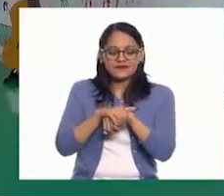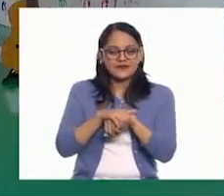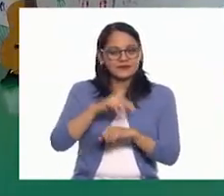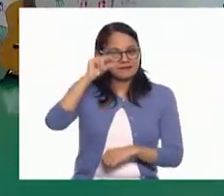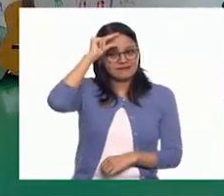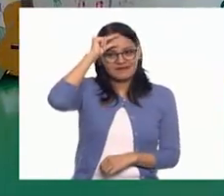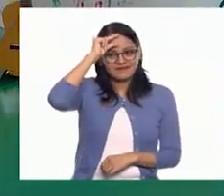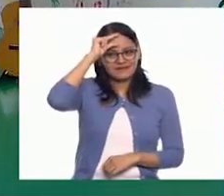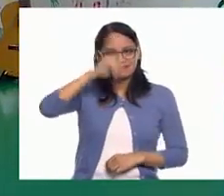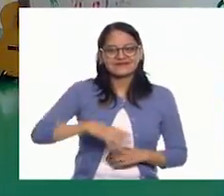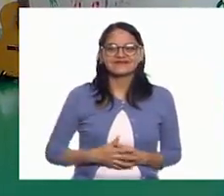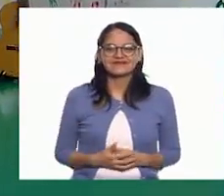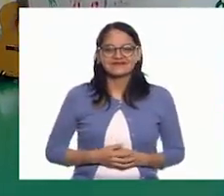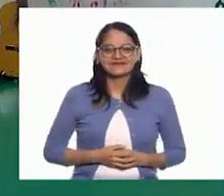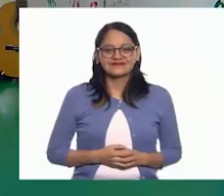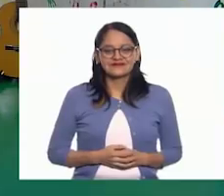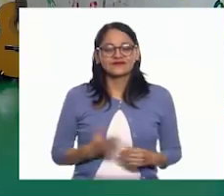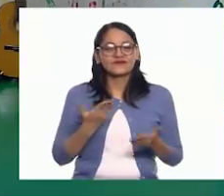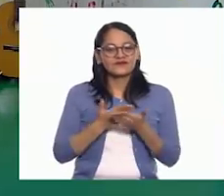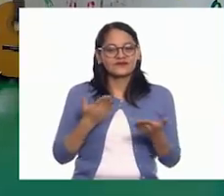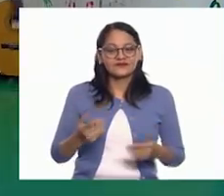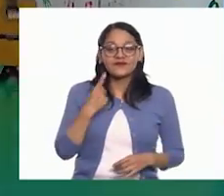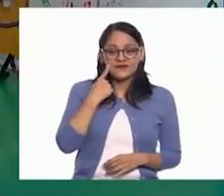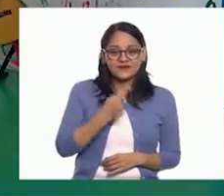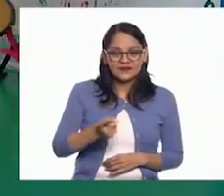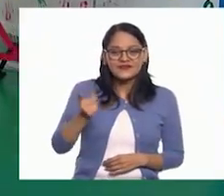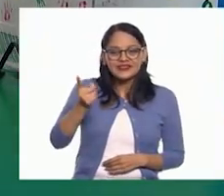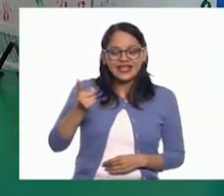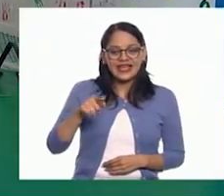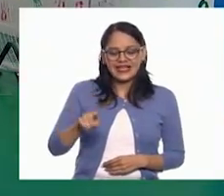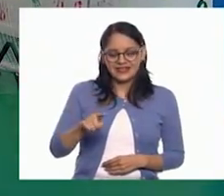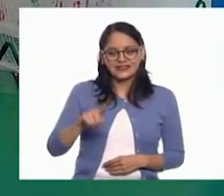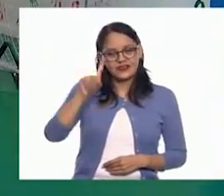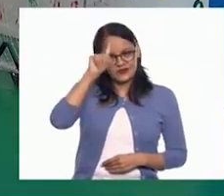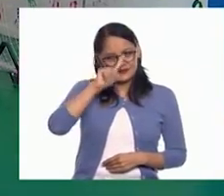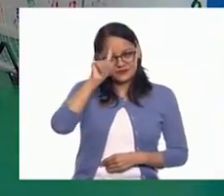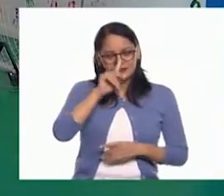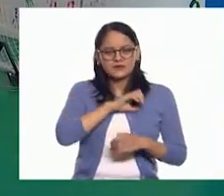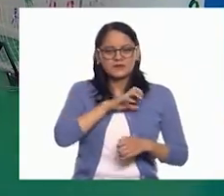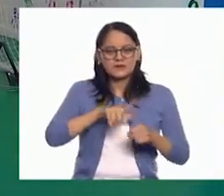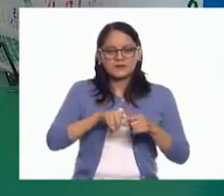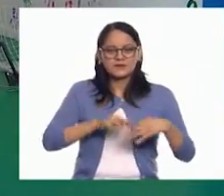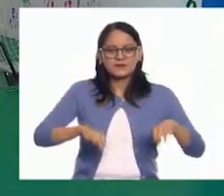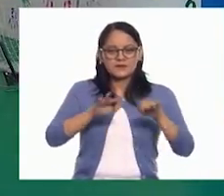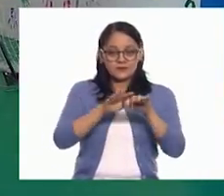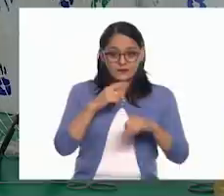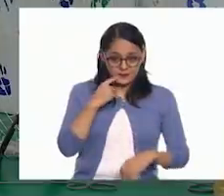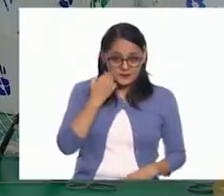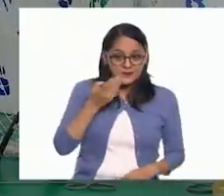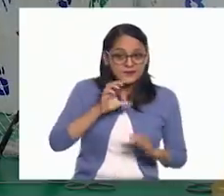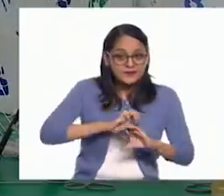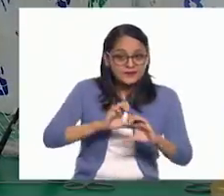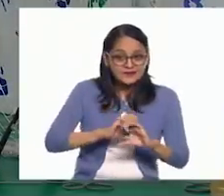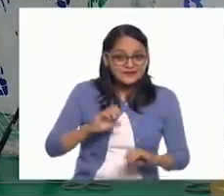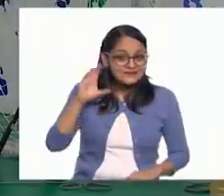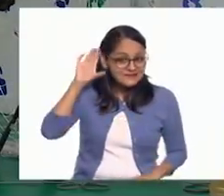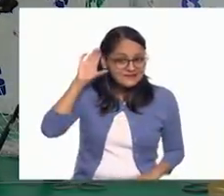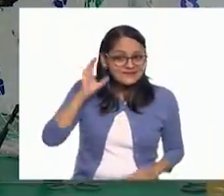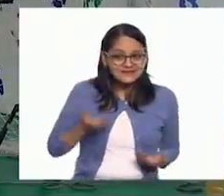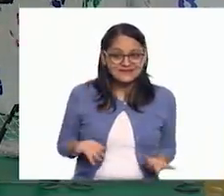que además les va a hacer unas recomendaciones muy especiales. ¿Quieren escuchar esta canción?